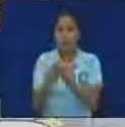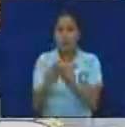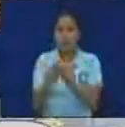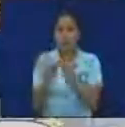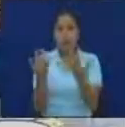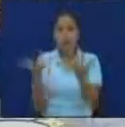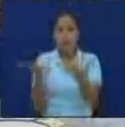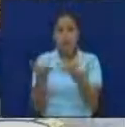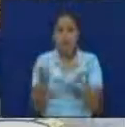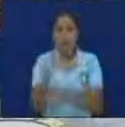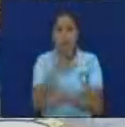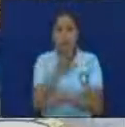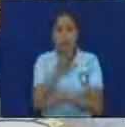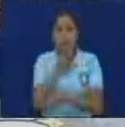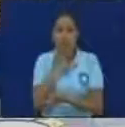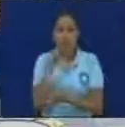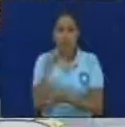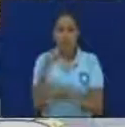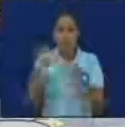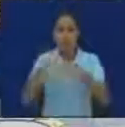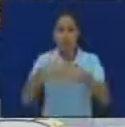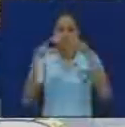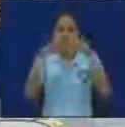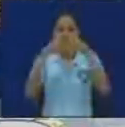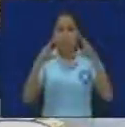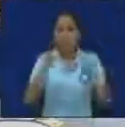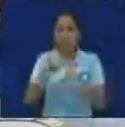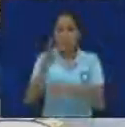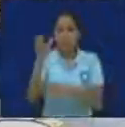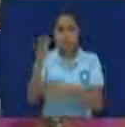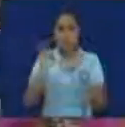también, bueno, vayan empresarios nicaragüenses allá,